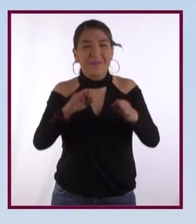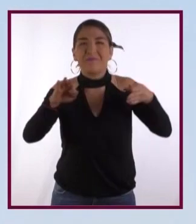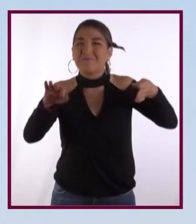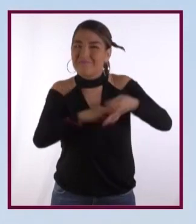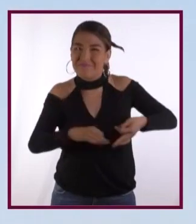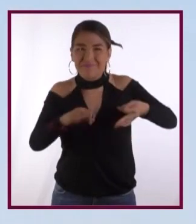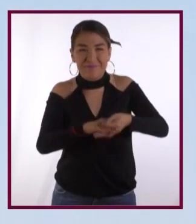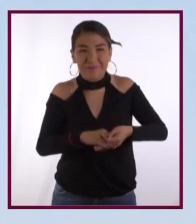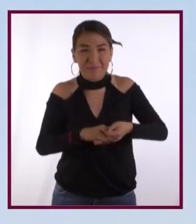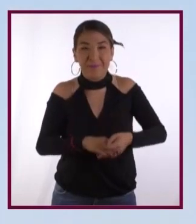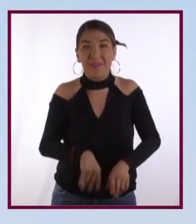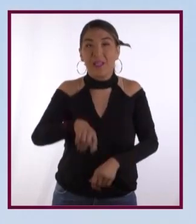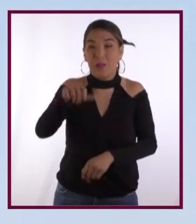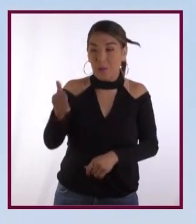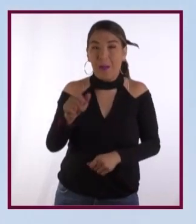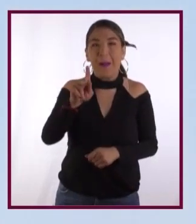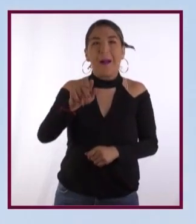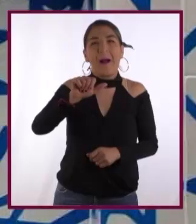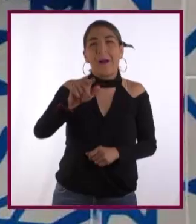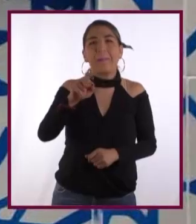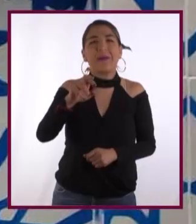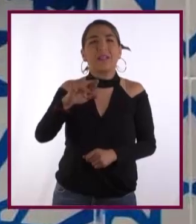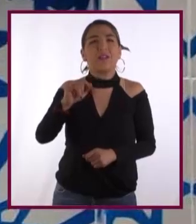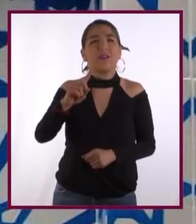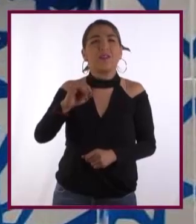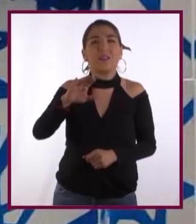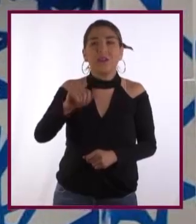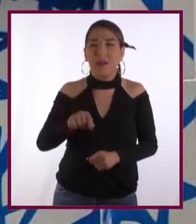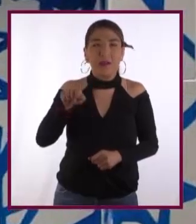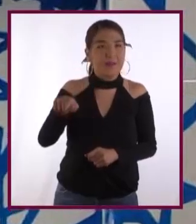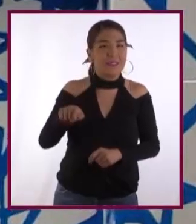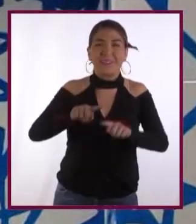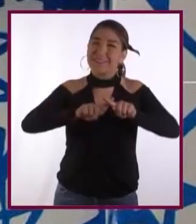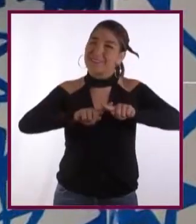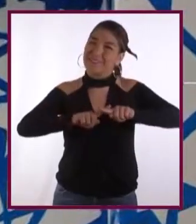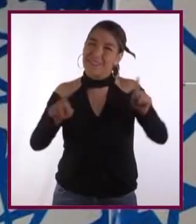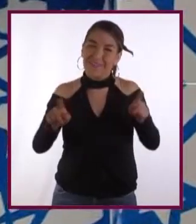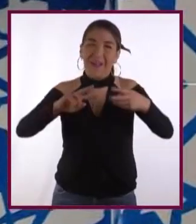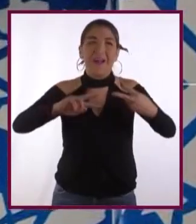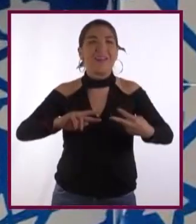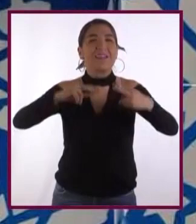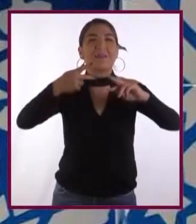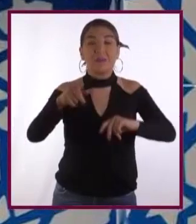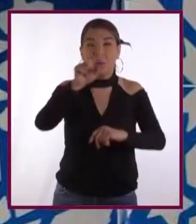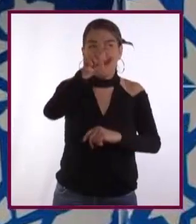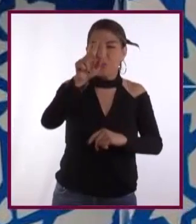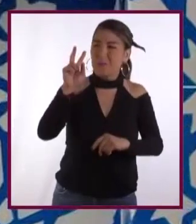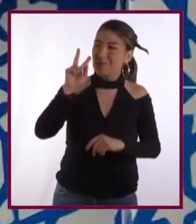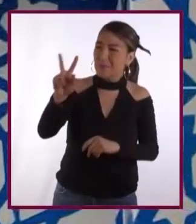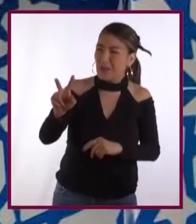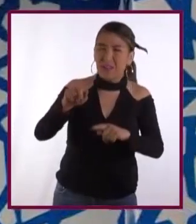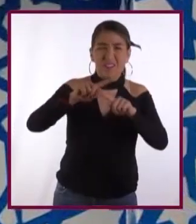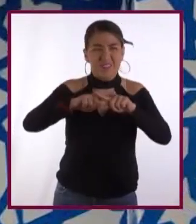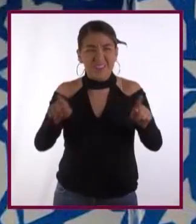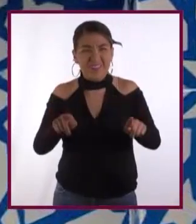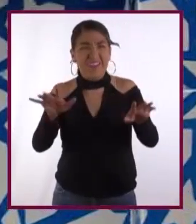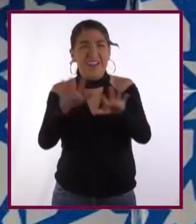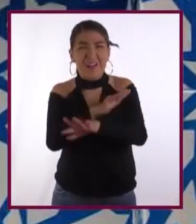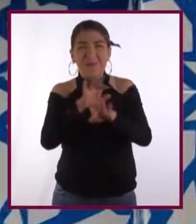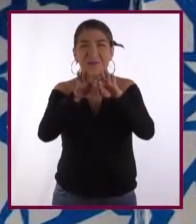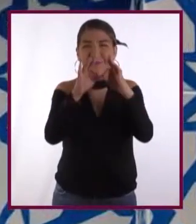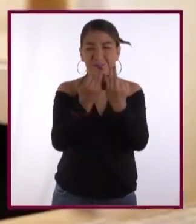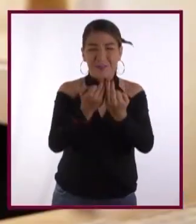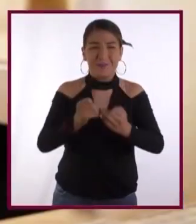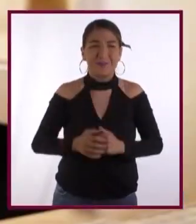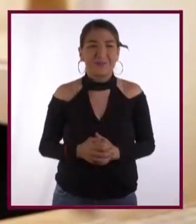mismo patrón que se repite, Y las teselaciones aperiódicas, justo eso no sucede. Cuando uno las recorre, no es el